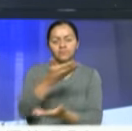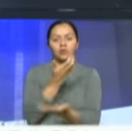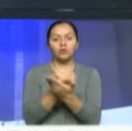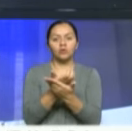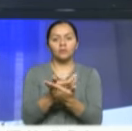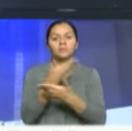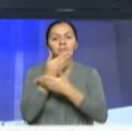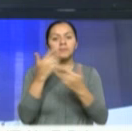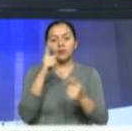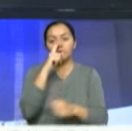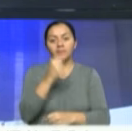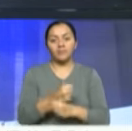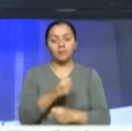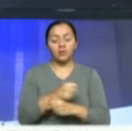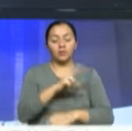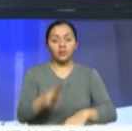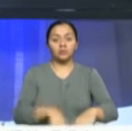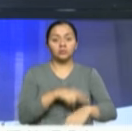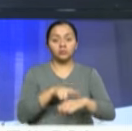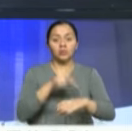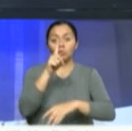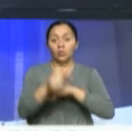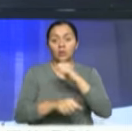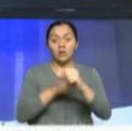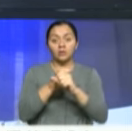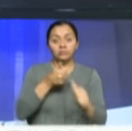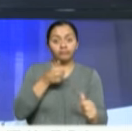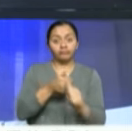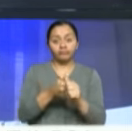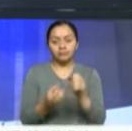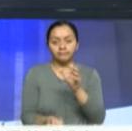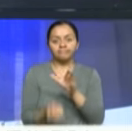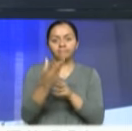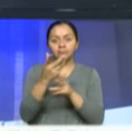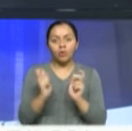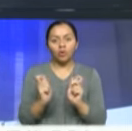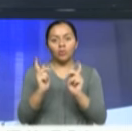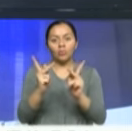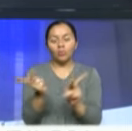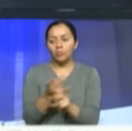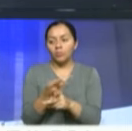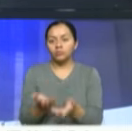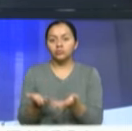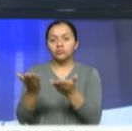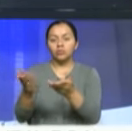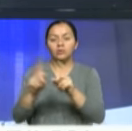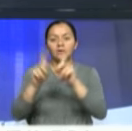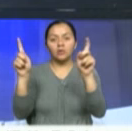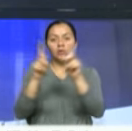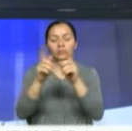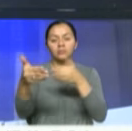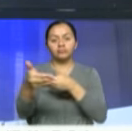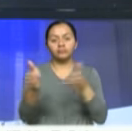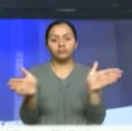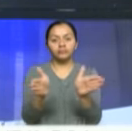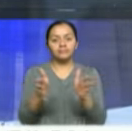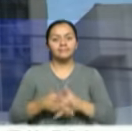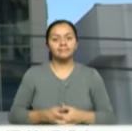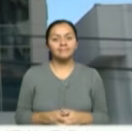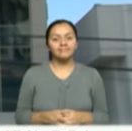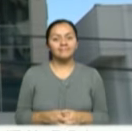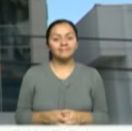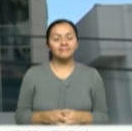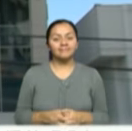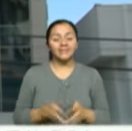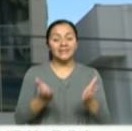empleo nacional. En apenas un año se han multiplicado las oportunidades de producción para la economía popular y solidaria.